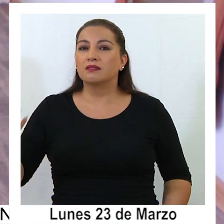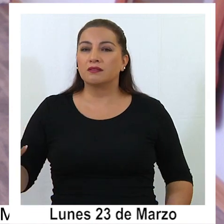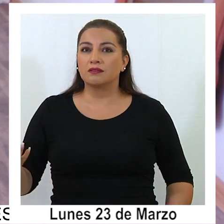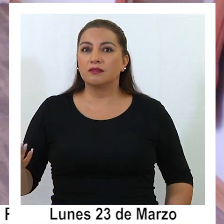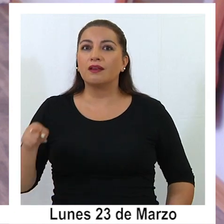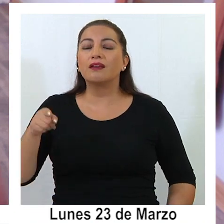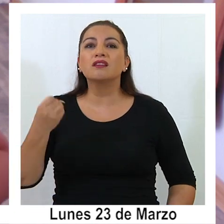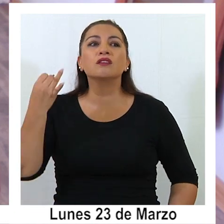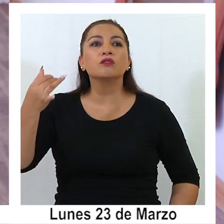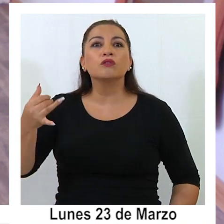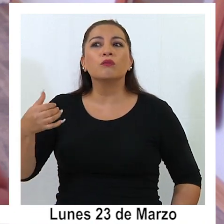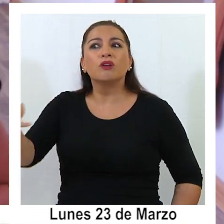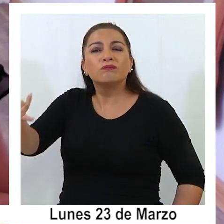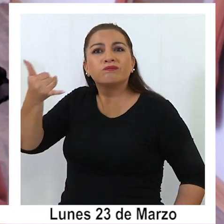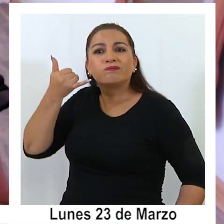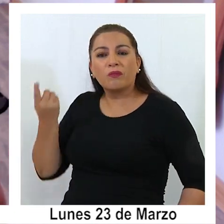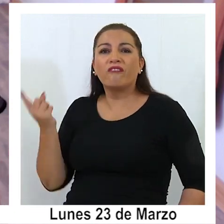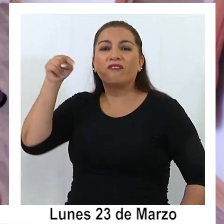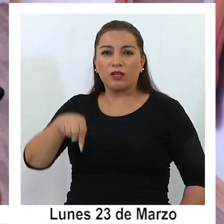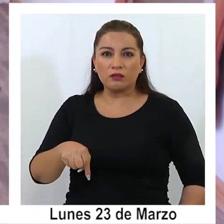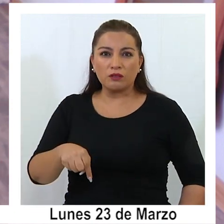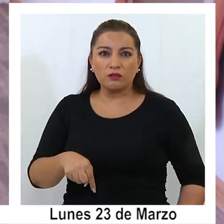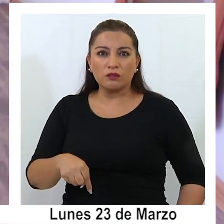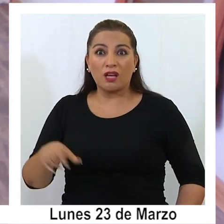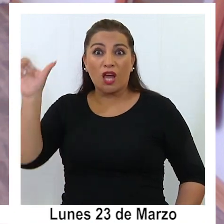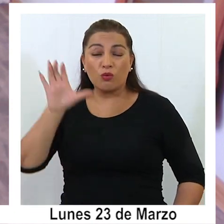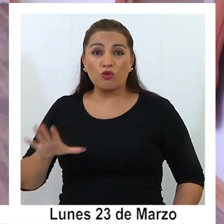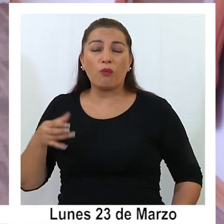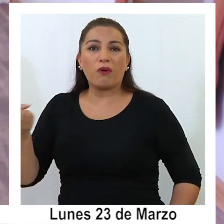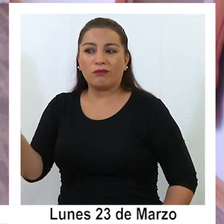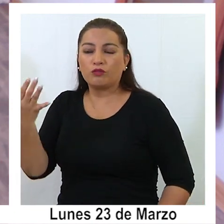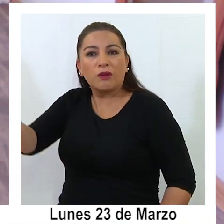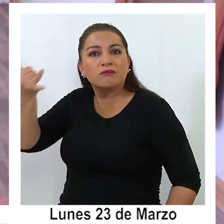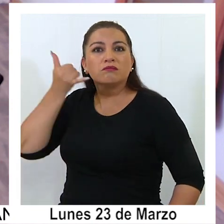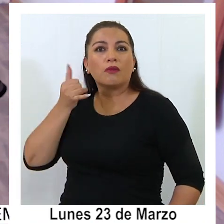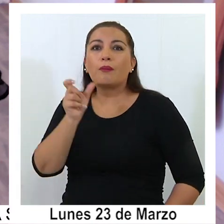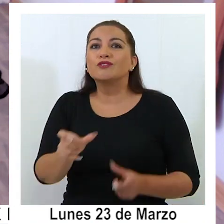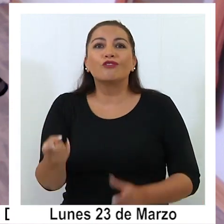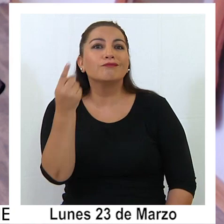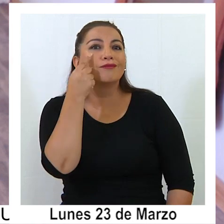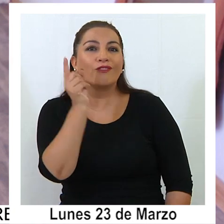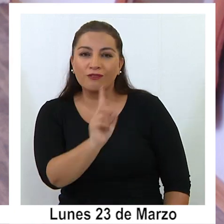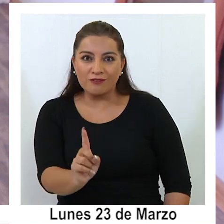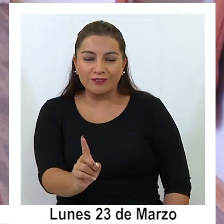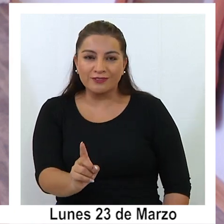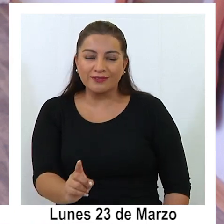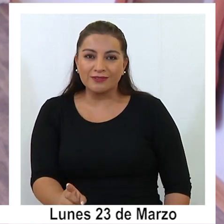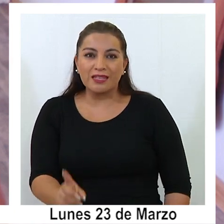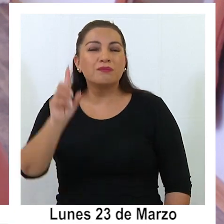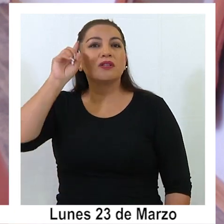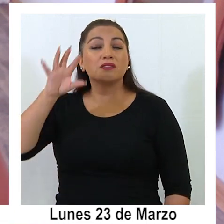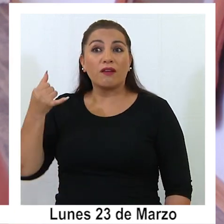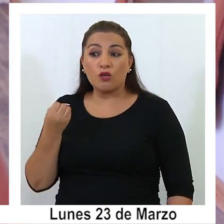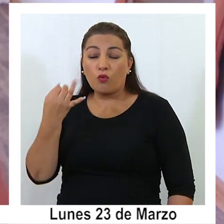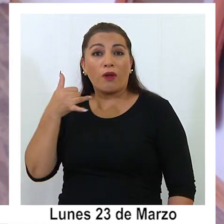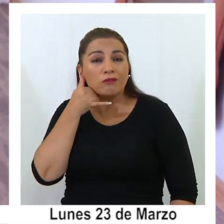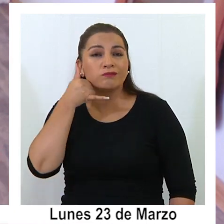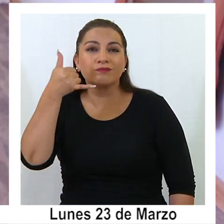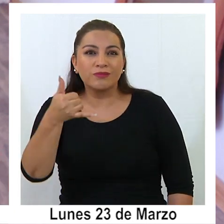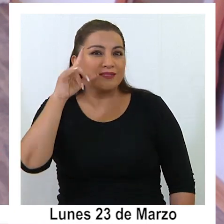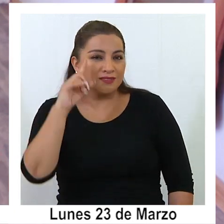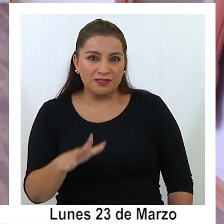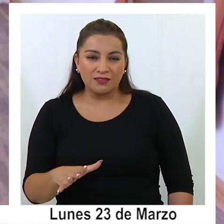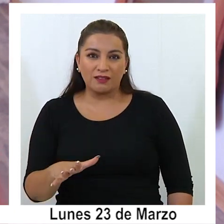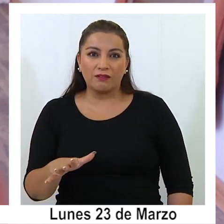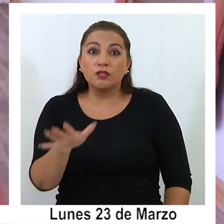600-360-7777. Este número me lo dieron cuando yo llegué desde Europa y creo que la gente no lo conoce. Para que sepa que llamando a este número se va a